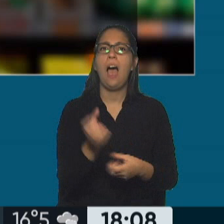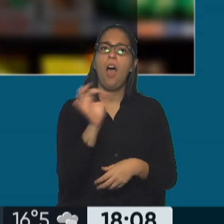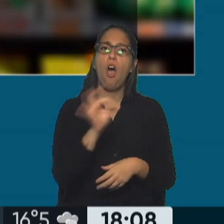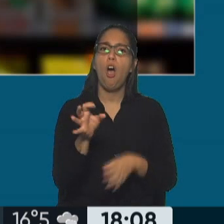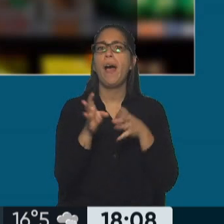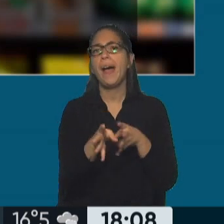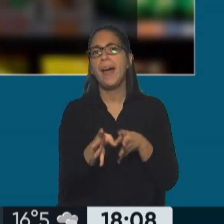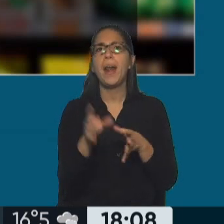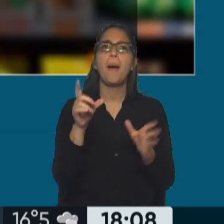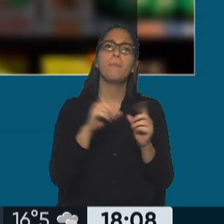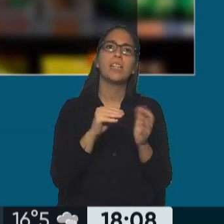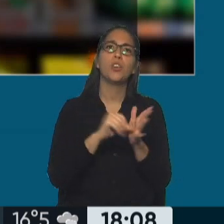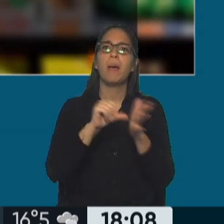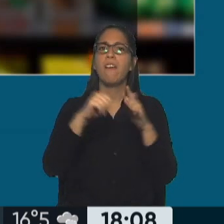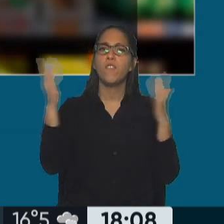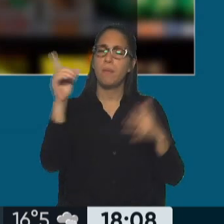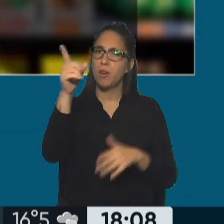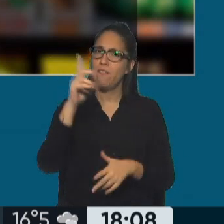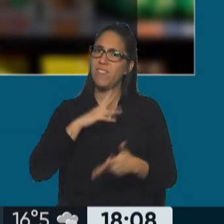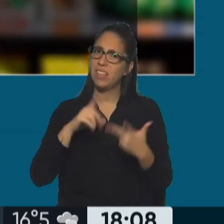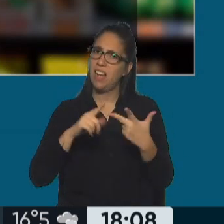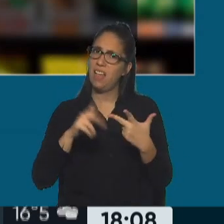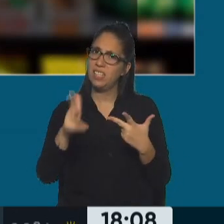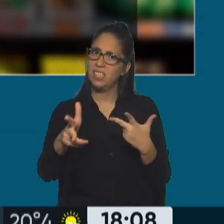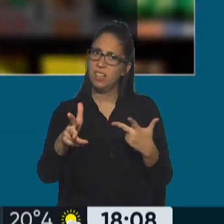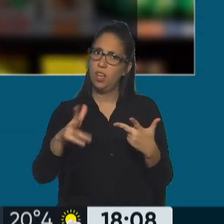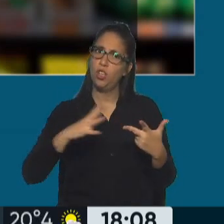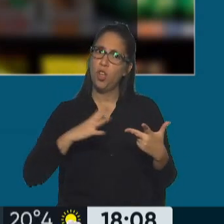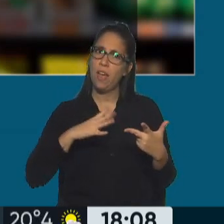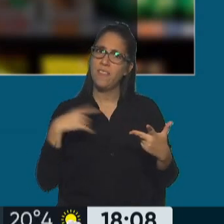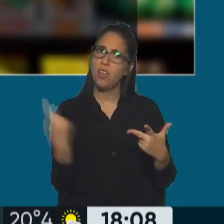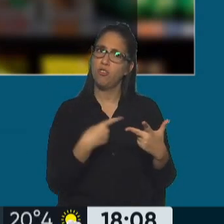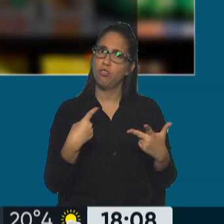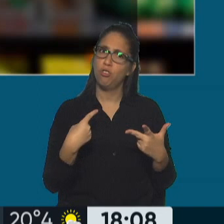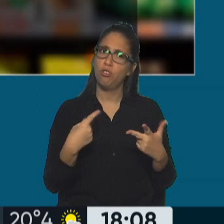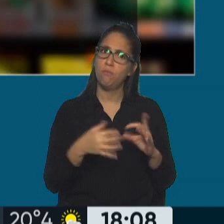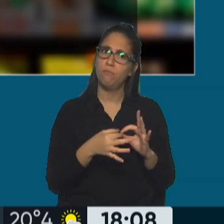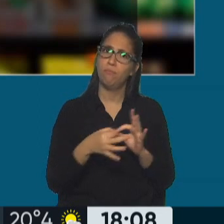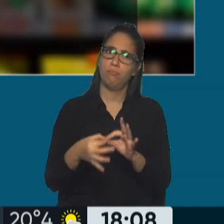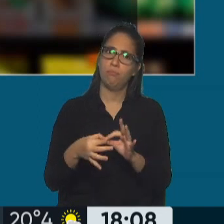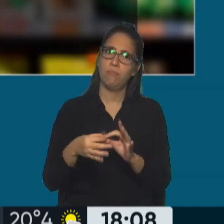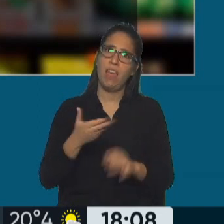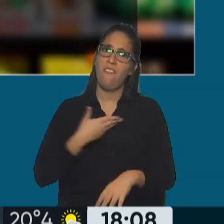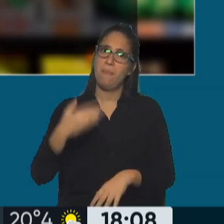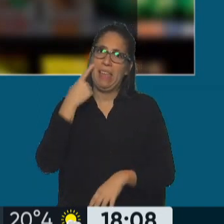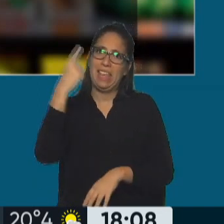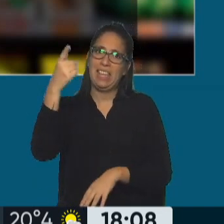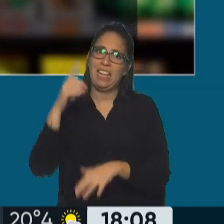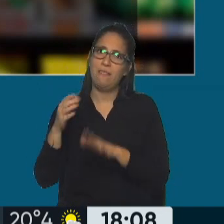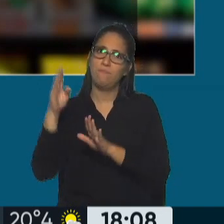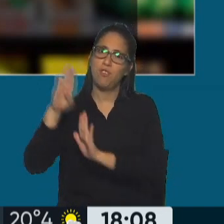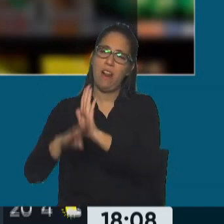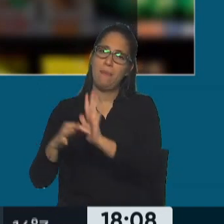guerra y los precios internacionales, pero lo que no está diciendo es que todavía seguimos atados a un programa del Fondo Monetario Internacional que